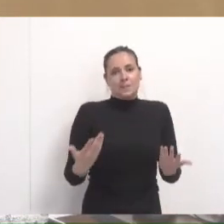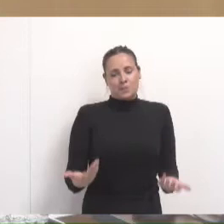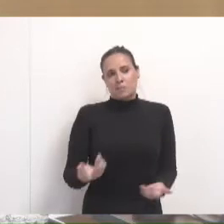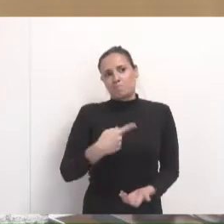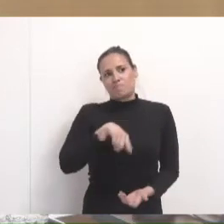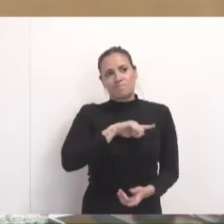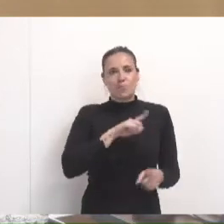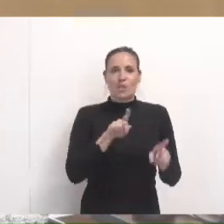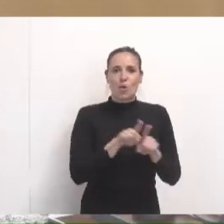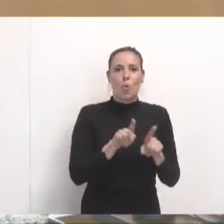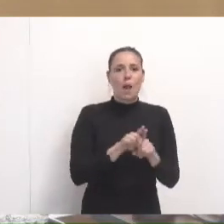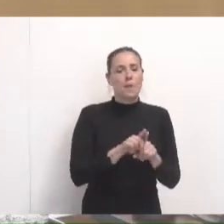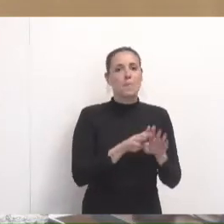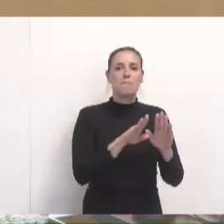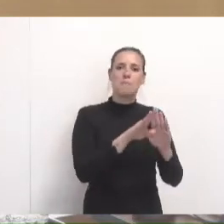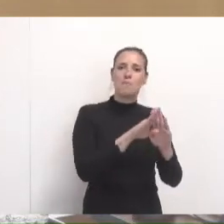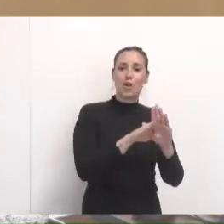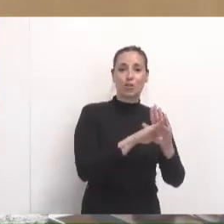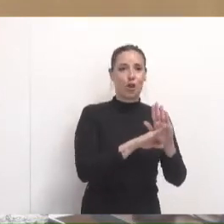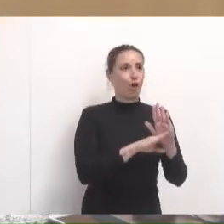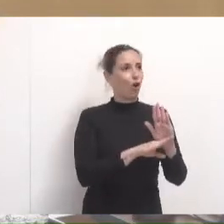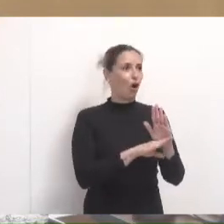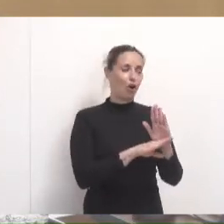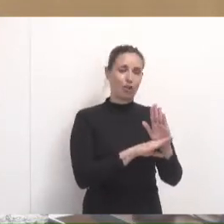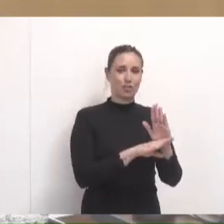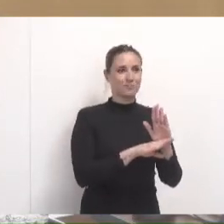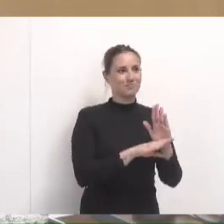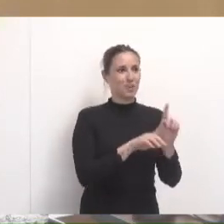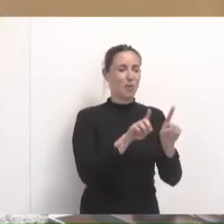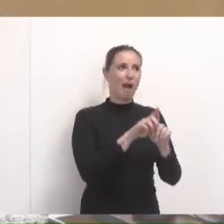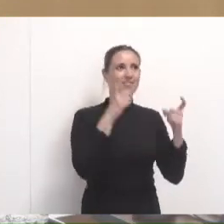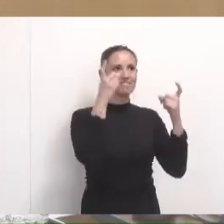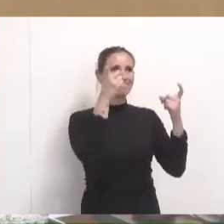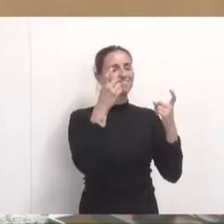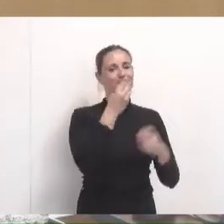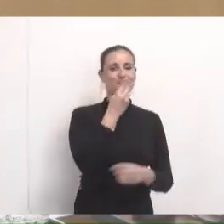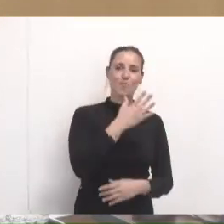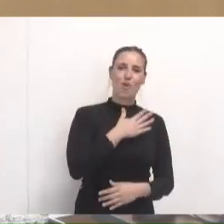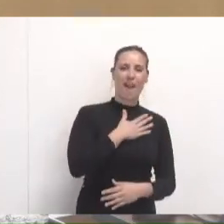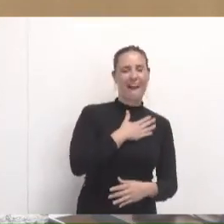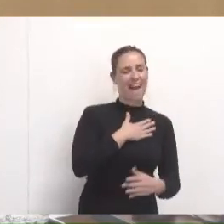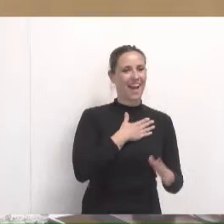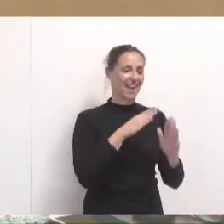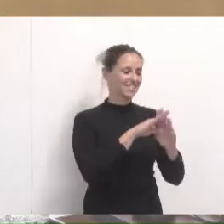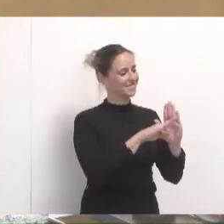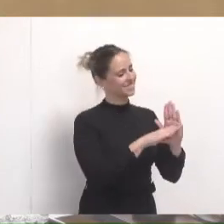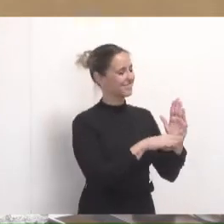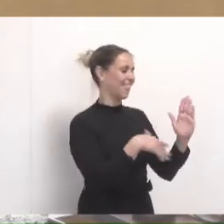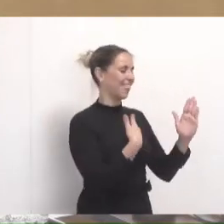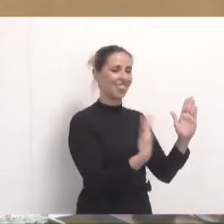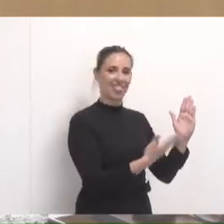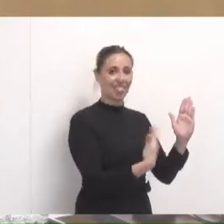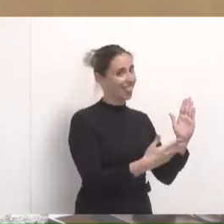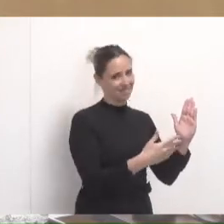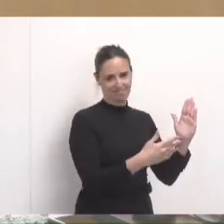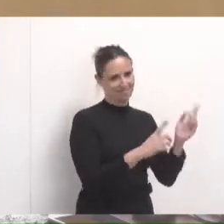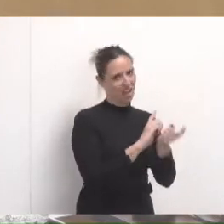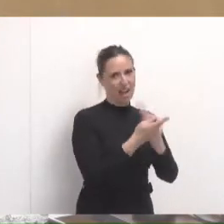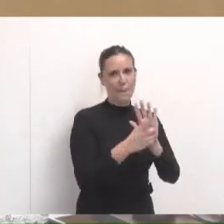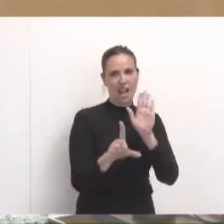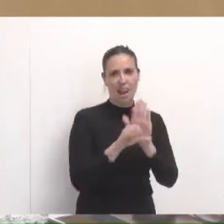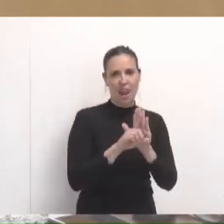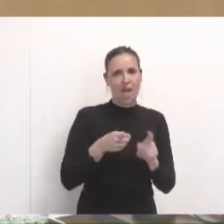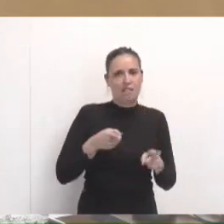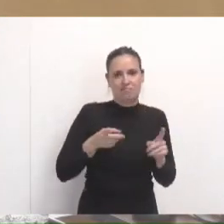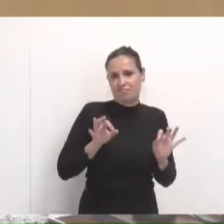atrás los protocolos, que son un conjunto de buenas intenciones, y convertirlos en leyes. Hasta